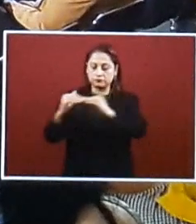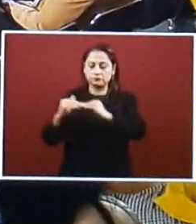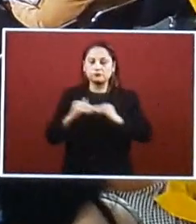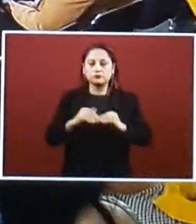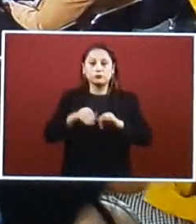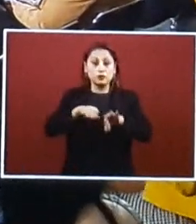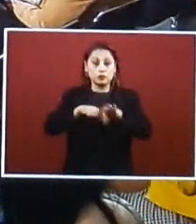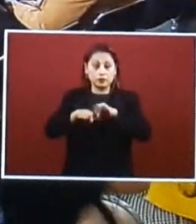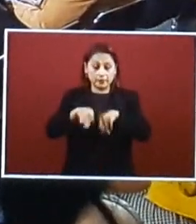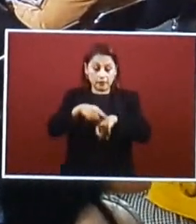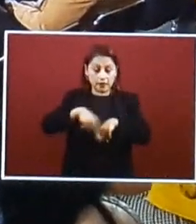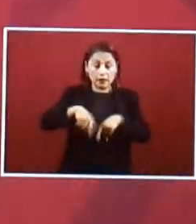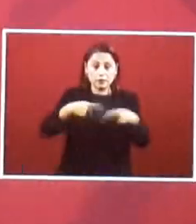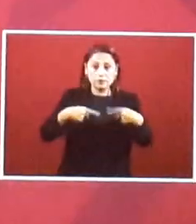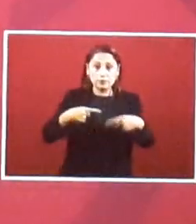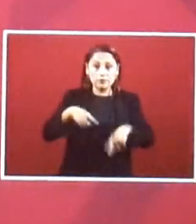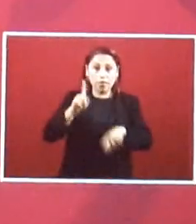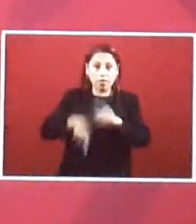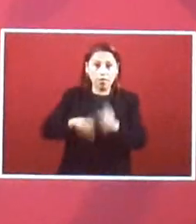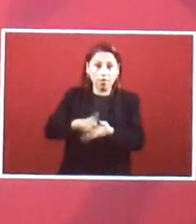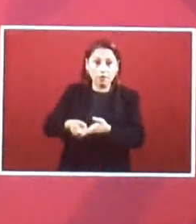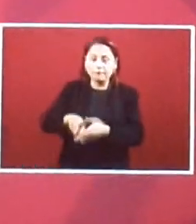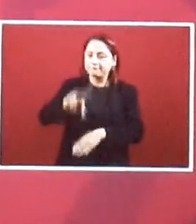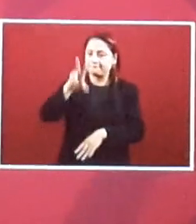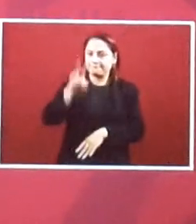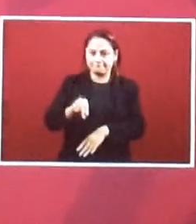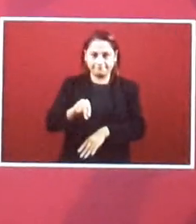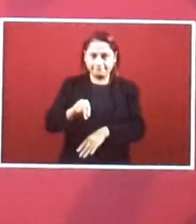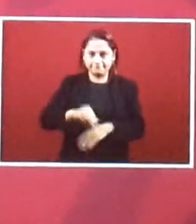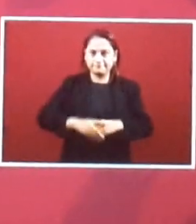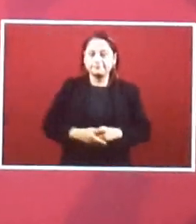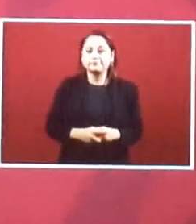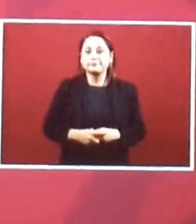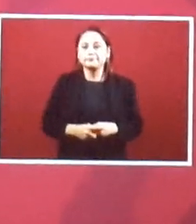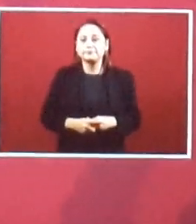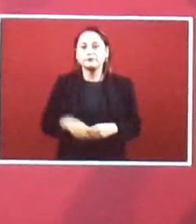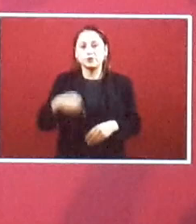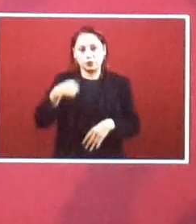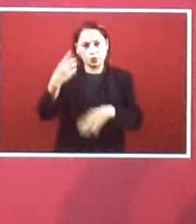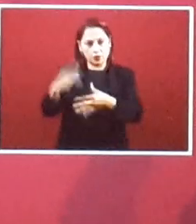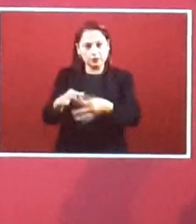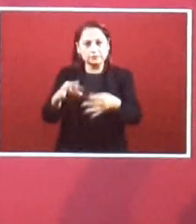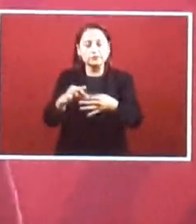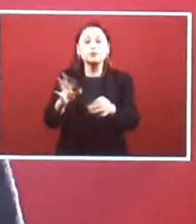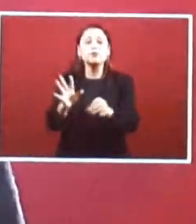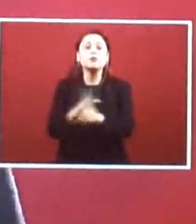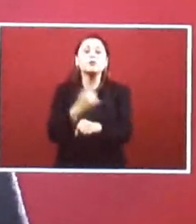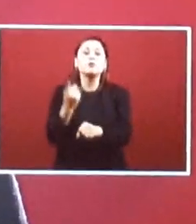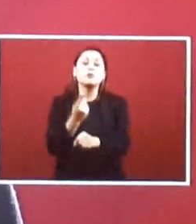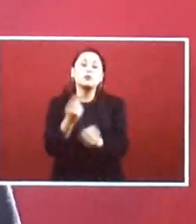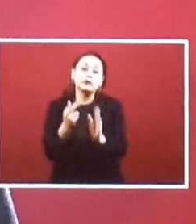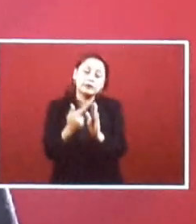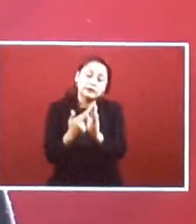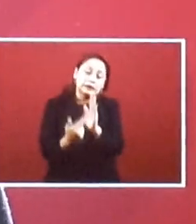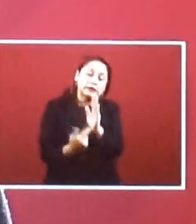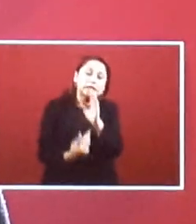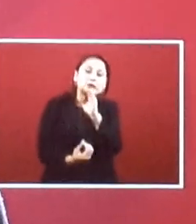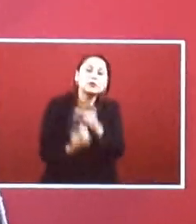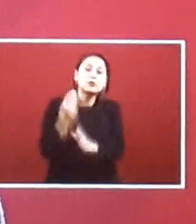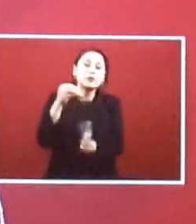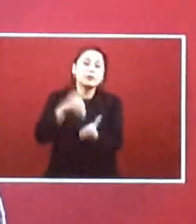Esto se los comento porque son las nuevas reglas. No vamos nosotros a